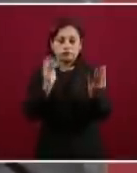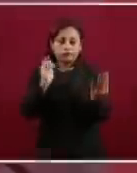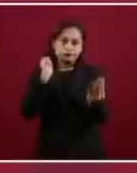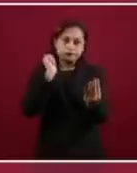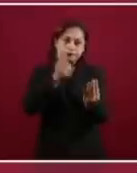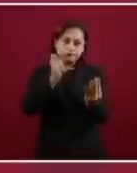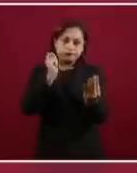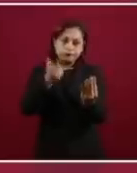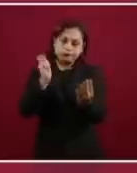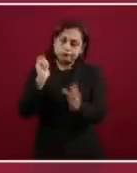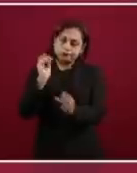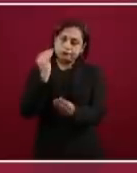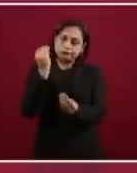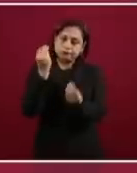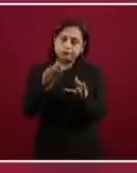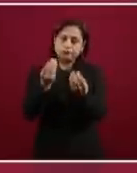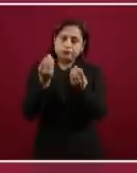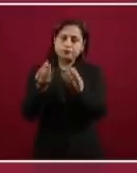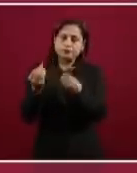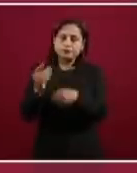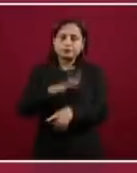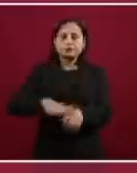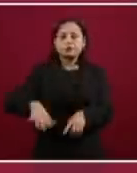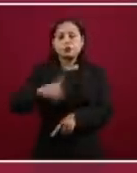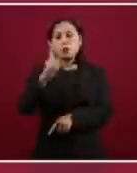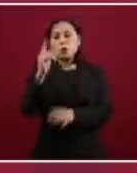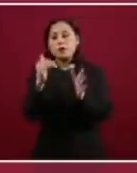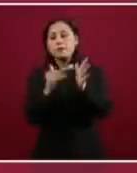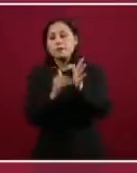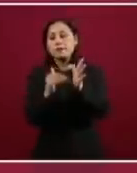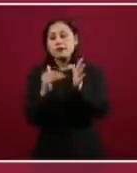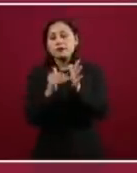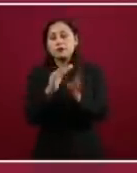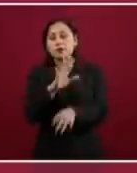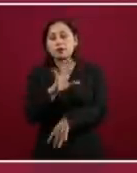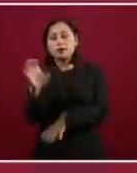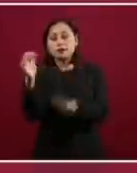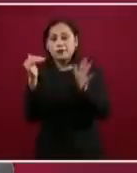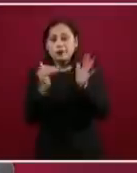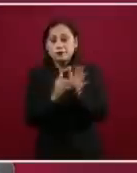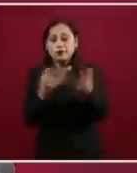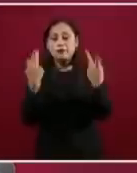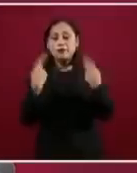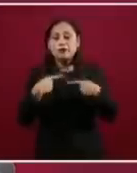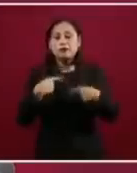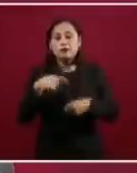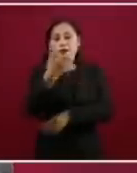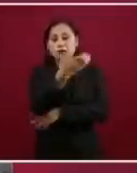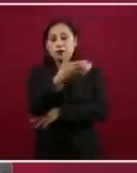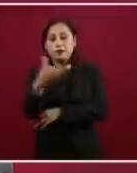1,500,000 campesinos, directo su apoyo para la siembra.